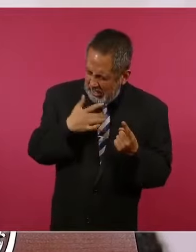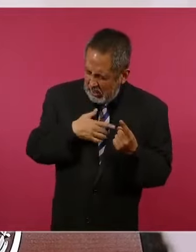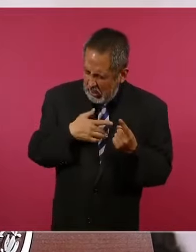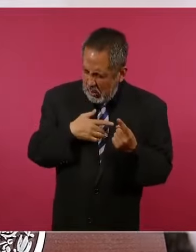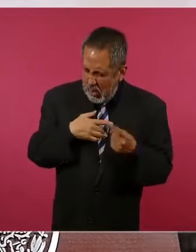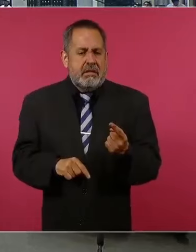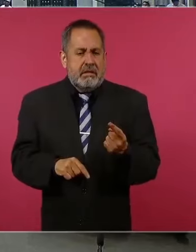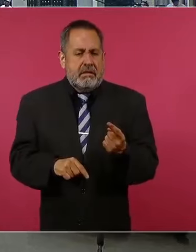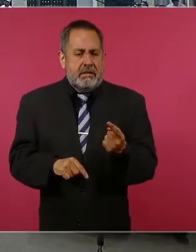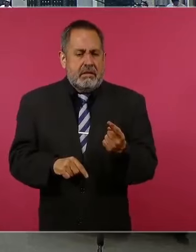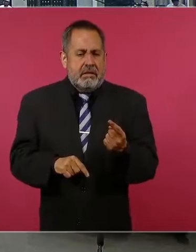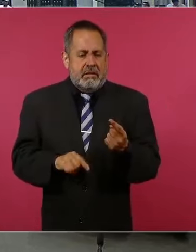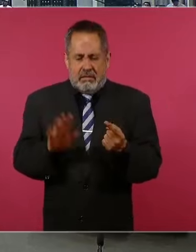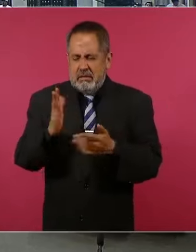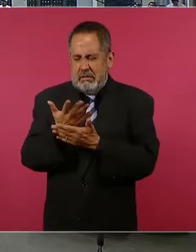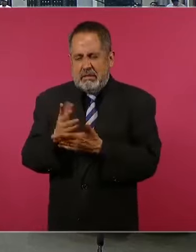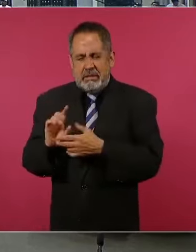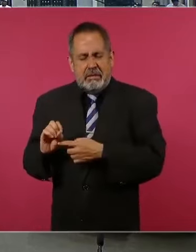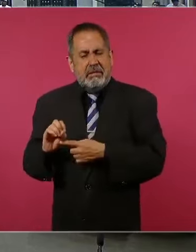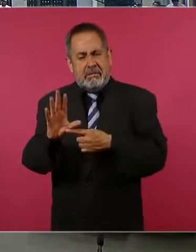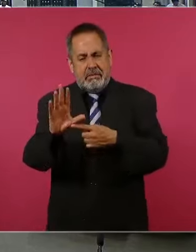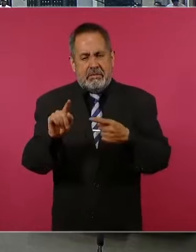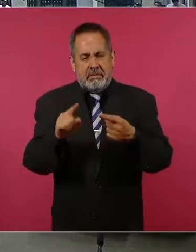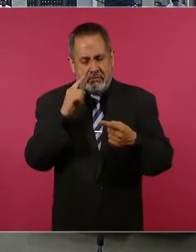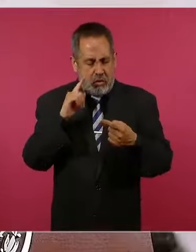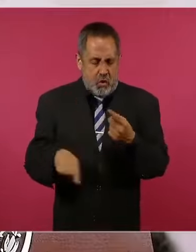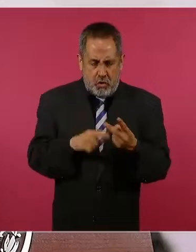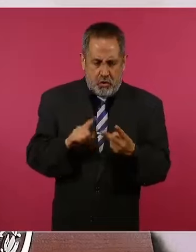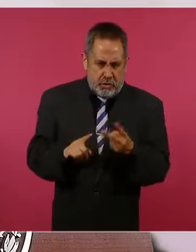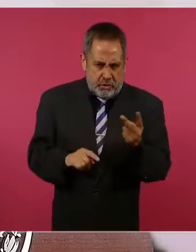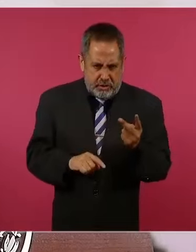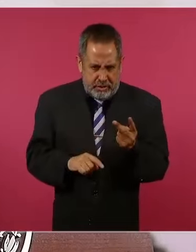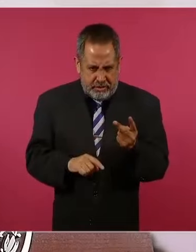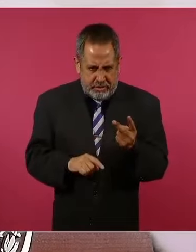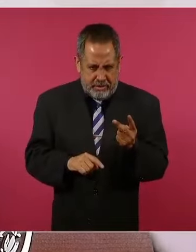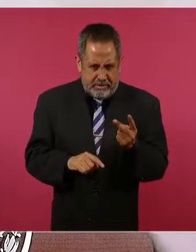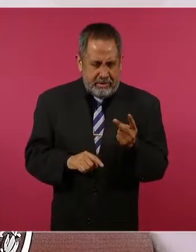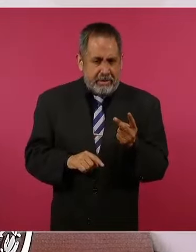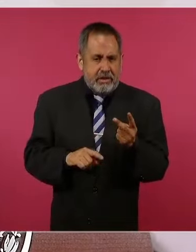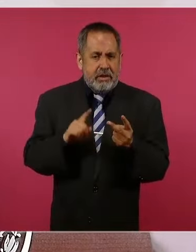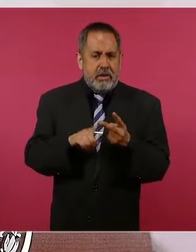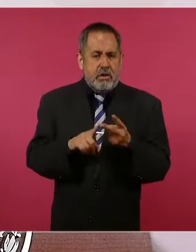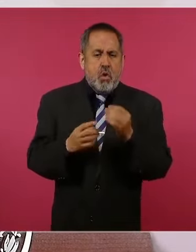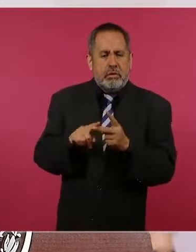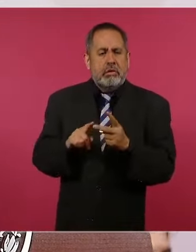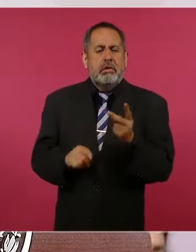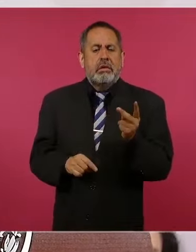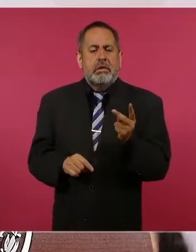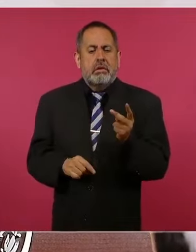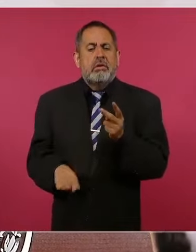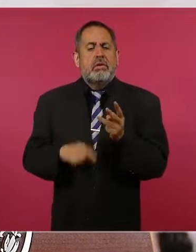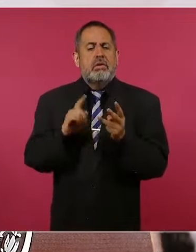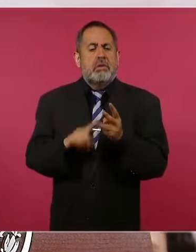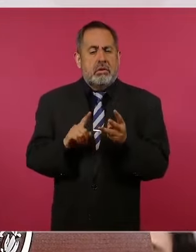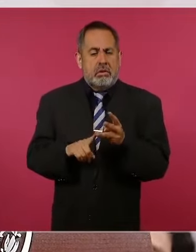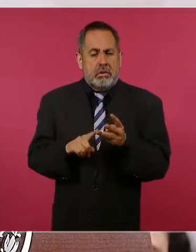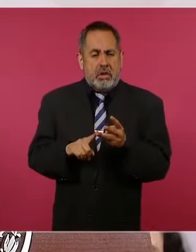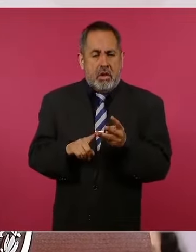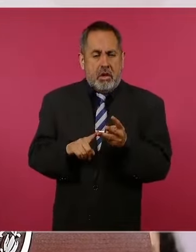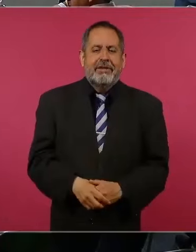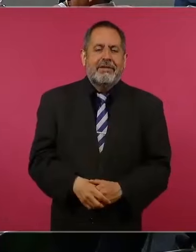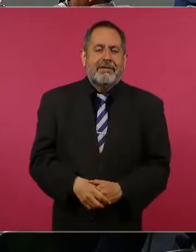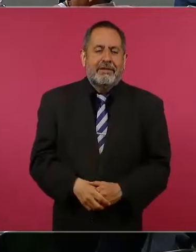Piedras Negras, ahora lo vemos. Otro es en Nuevo Laredo y otro en